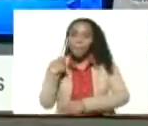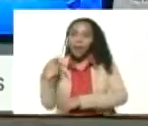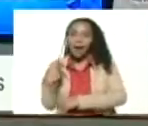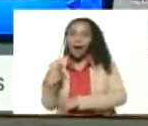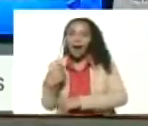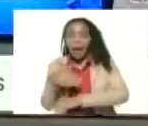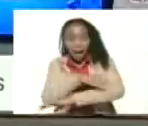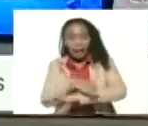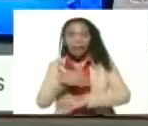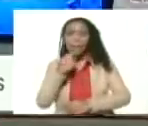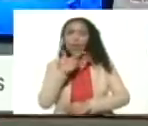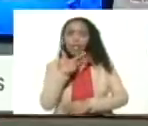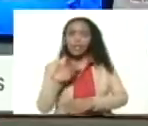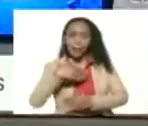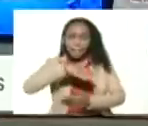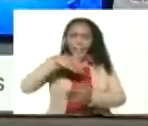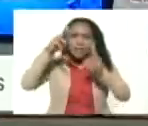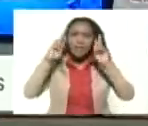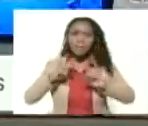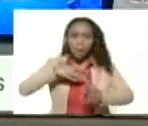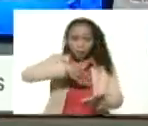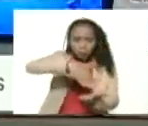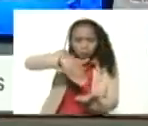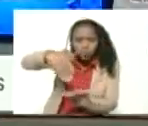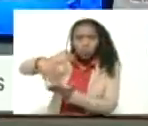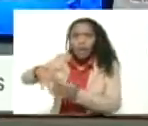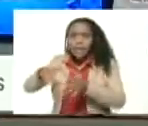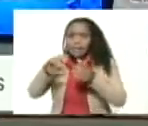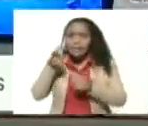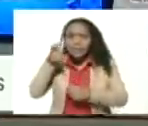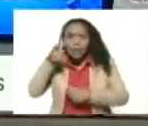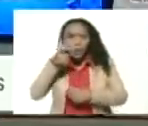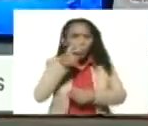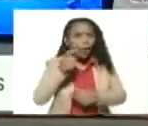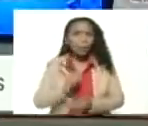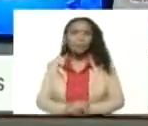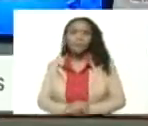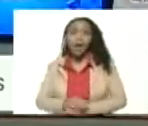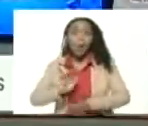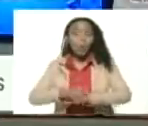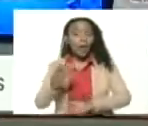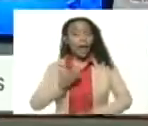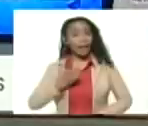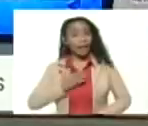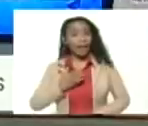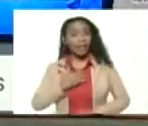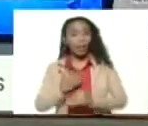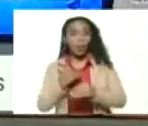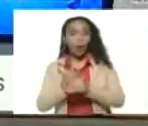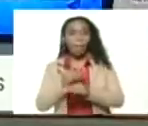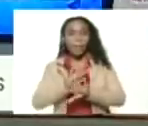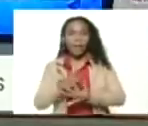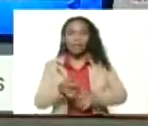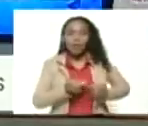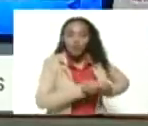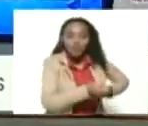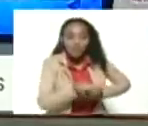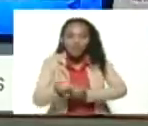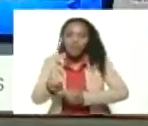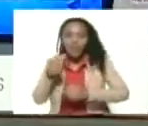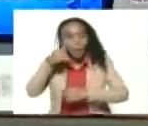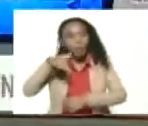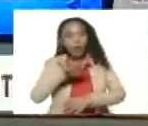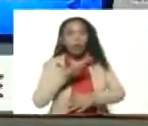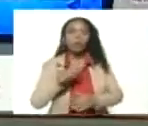bonitas, limpias, pintaditas, seguras. Porque el alcalde es el conserje del municipio, del pueblo,